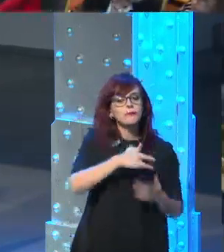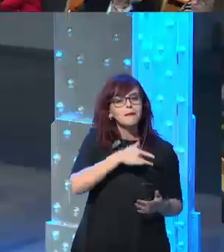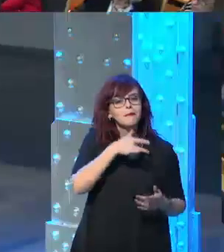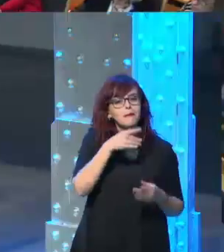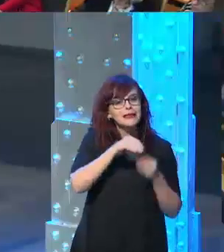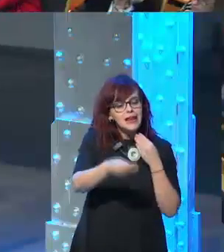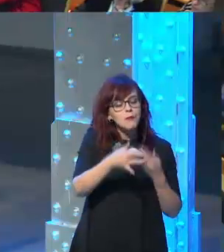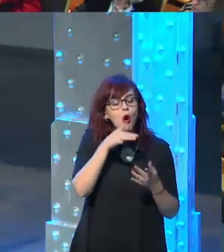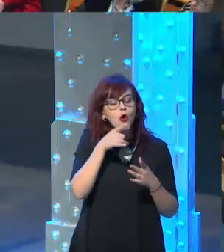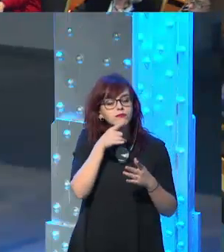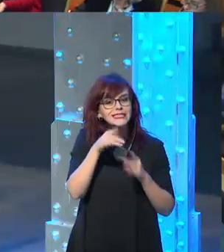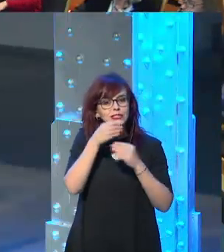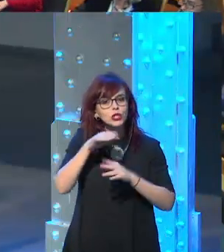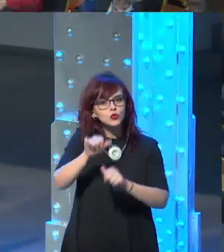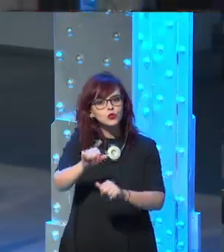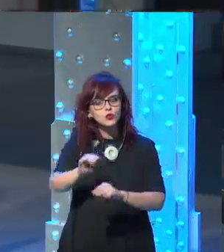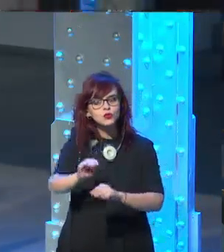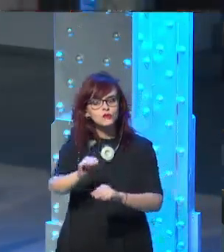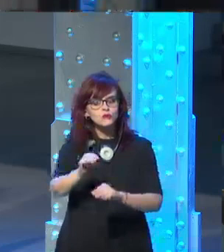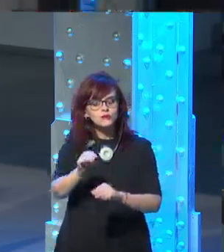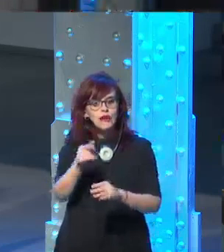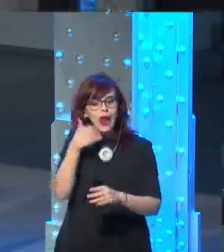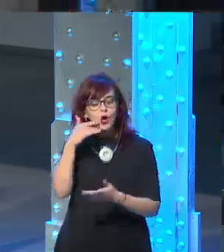algún momento determinado de tu carrera?